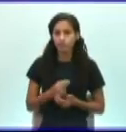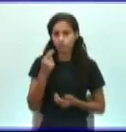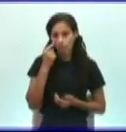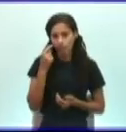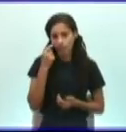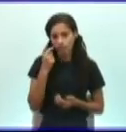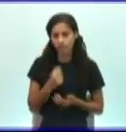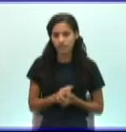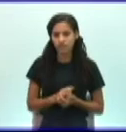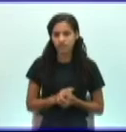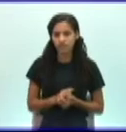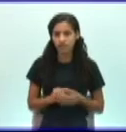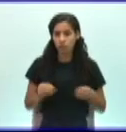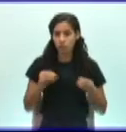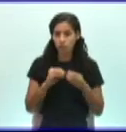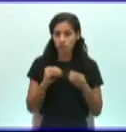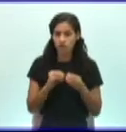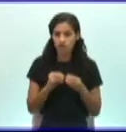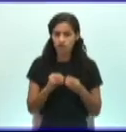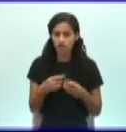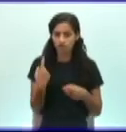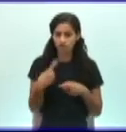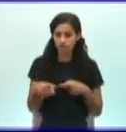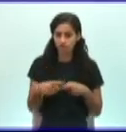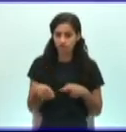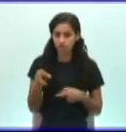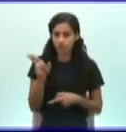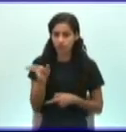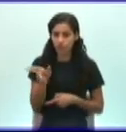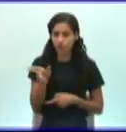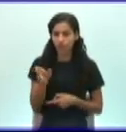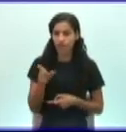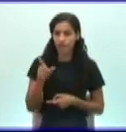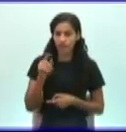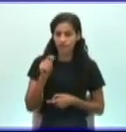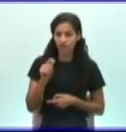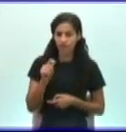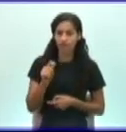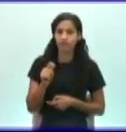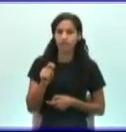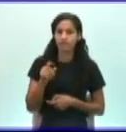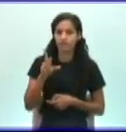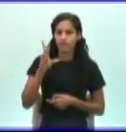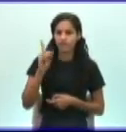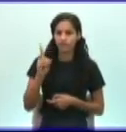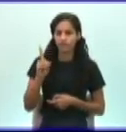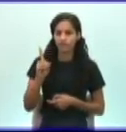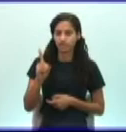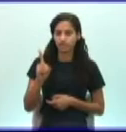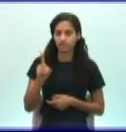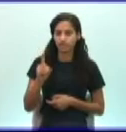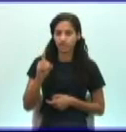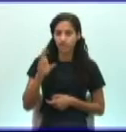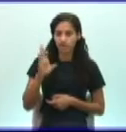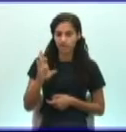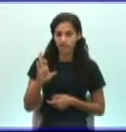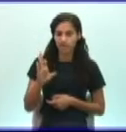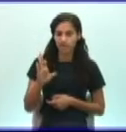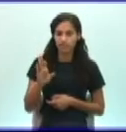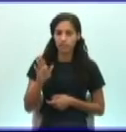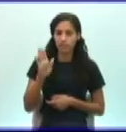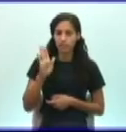Observen que al unir las consonantes P, T, D, F,